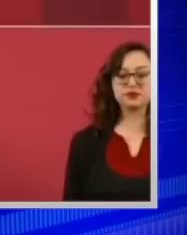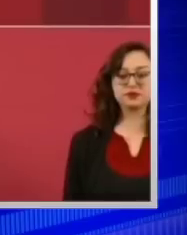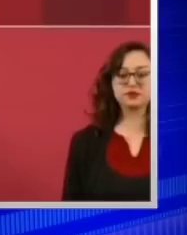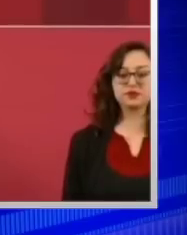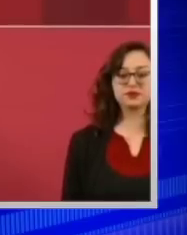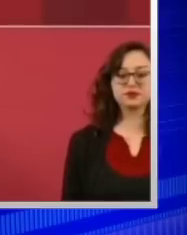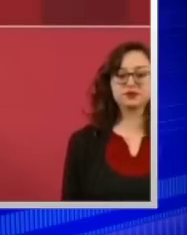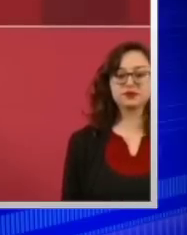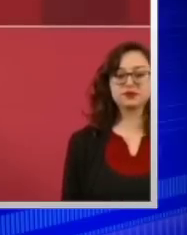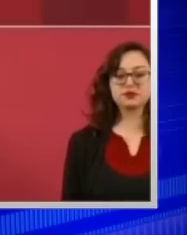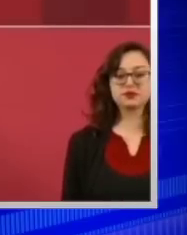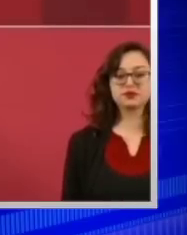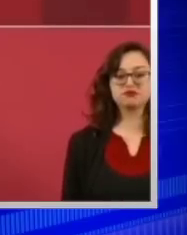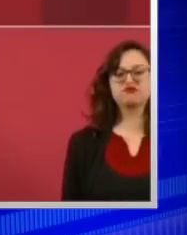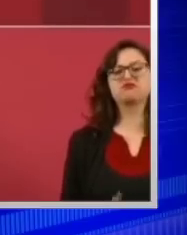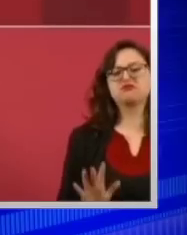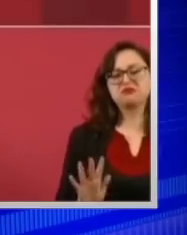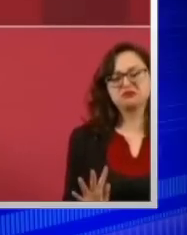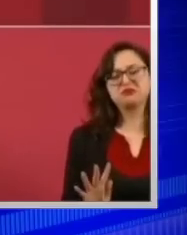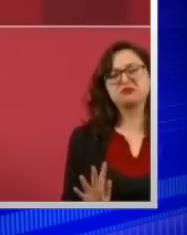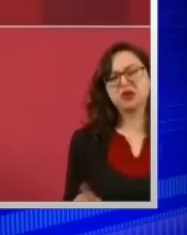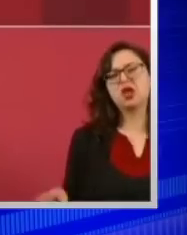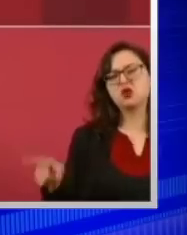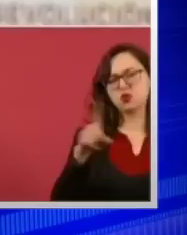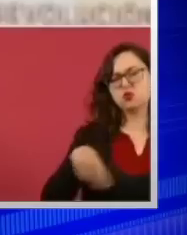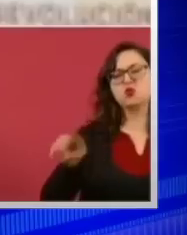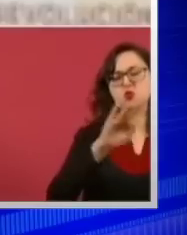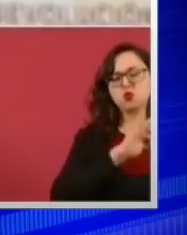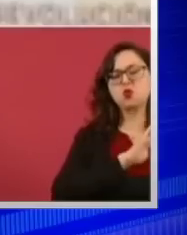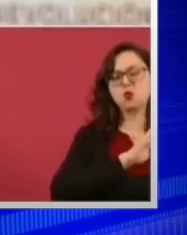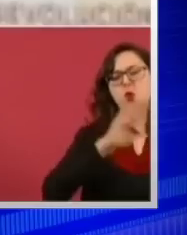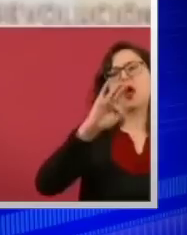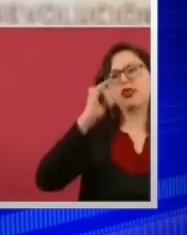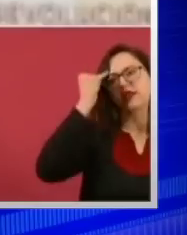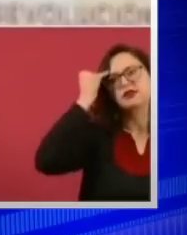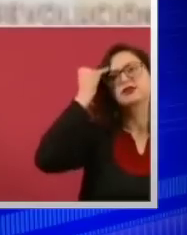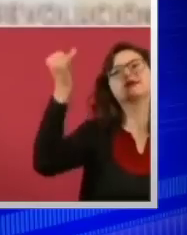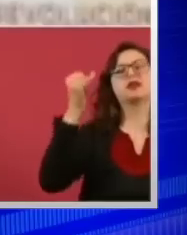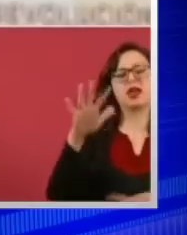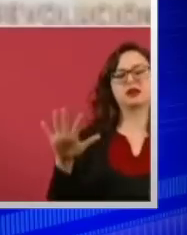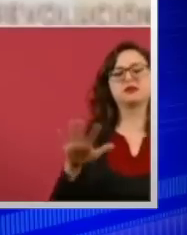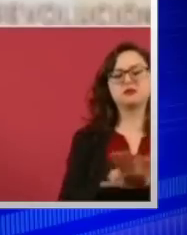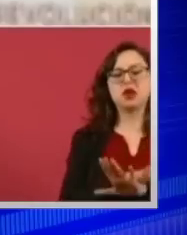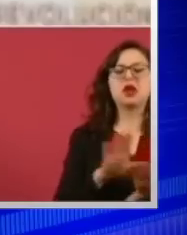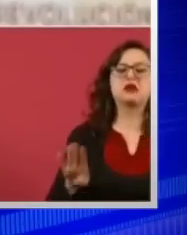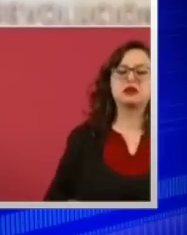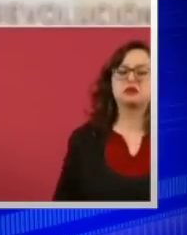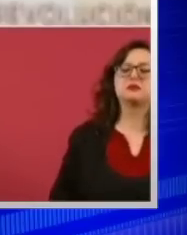pueden cambiar d actitud